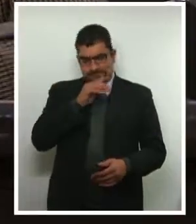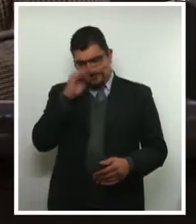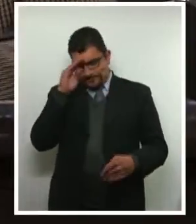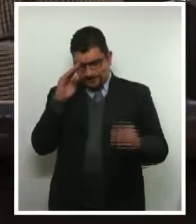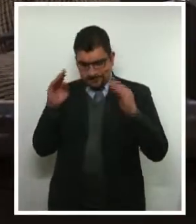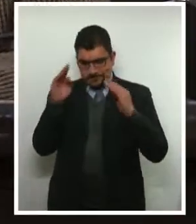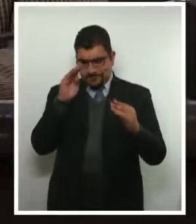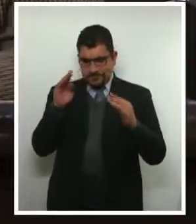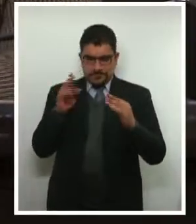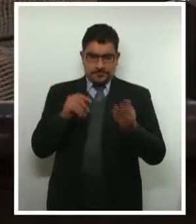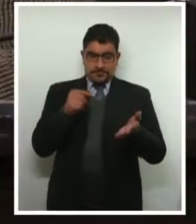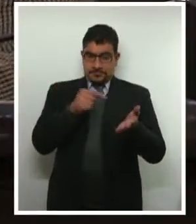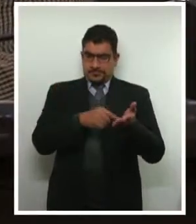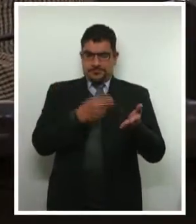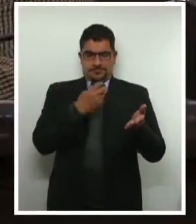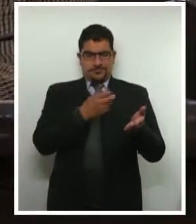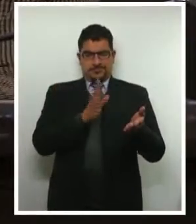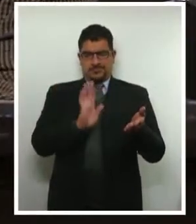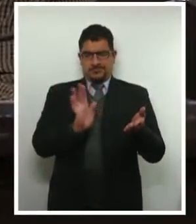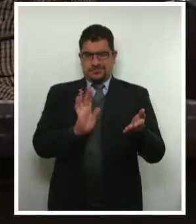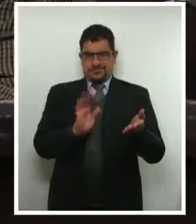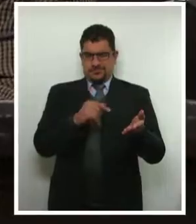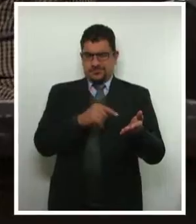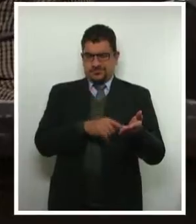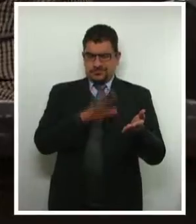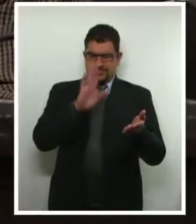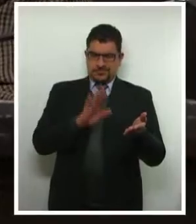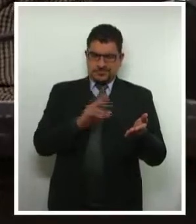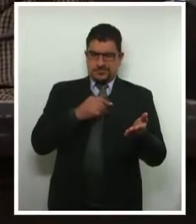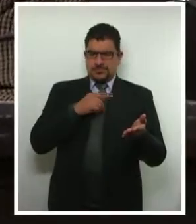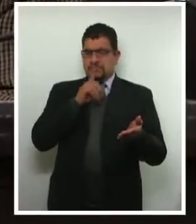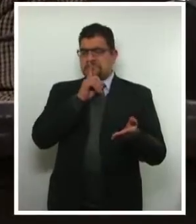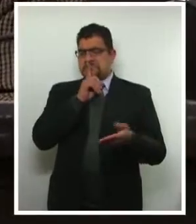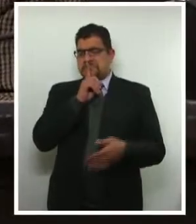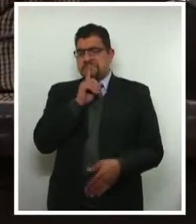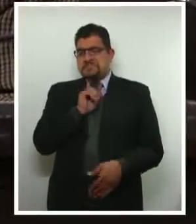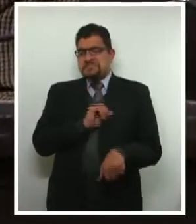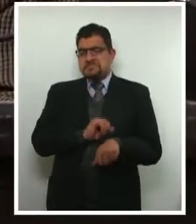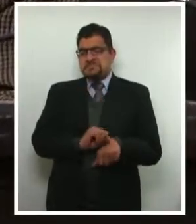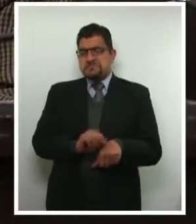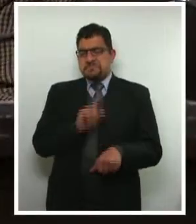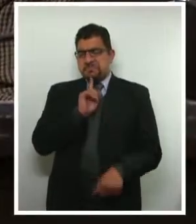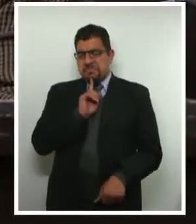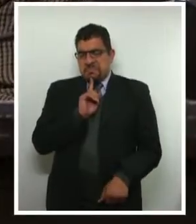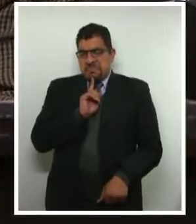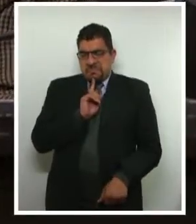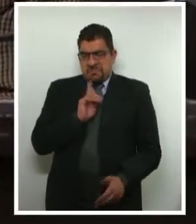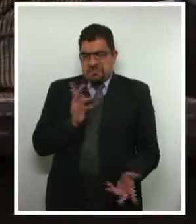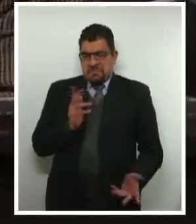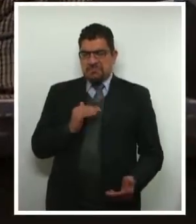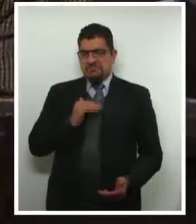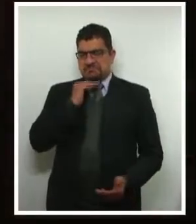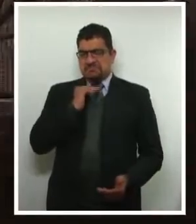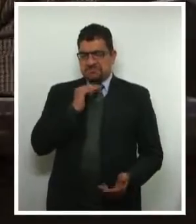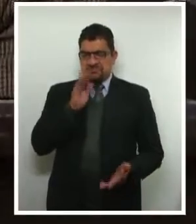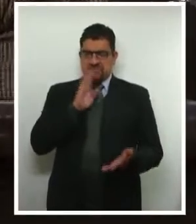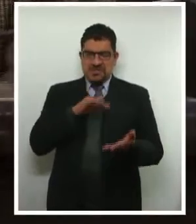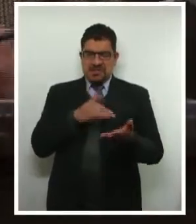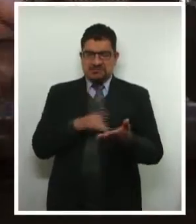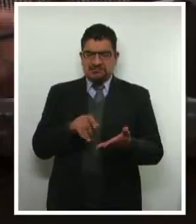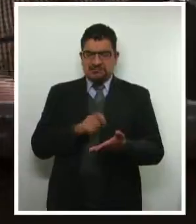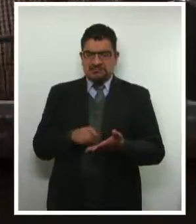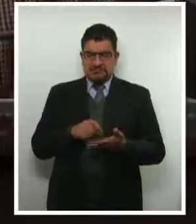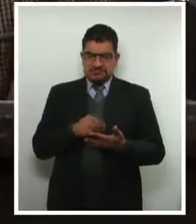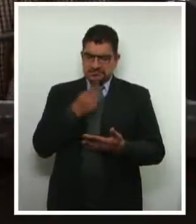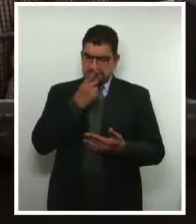no este parece no solo tibio, débil, sino hasta mal redactado. Lo